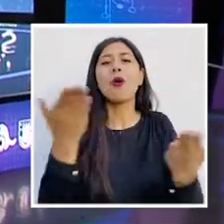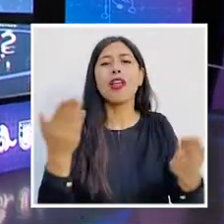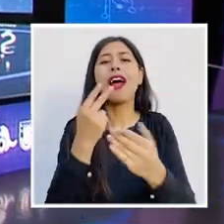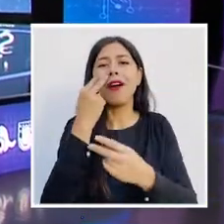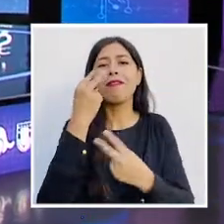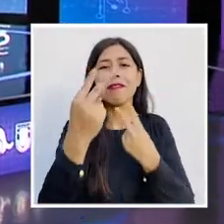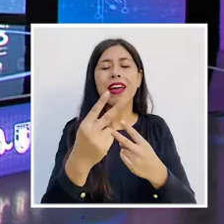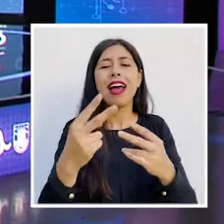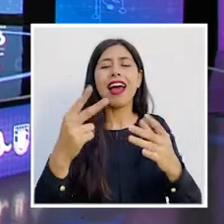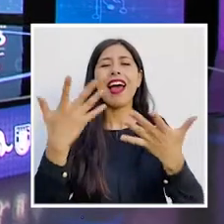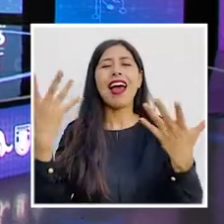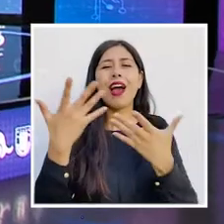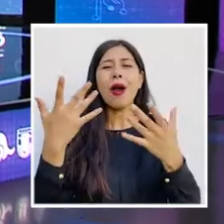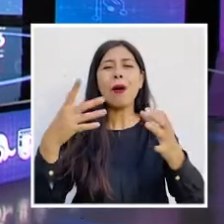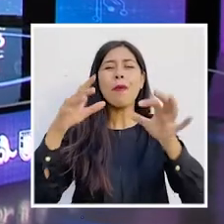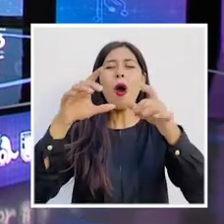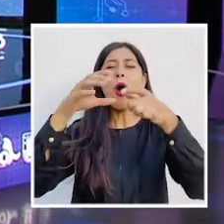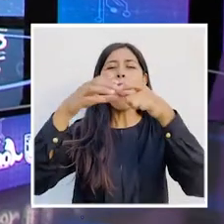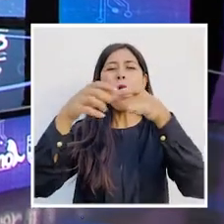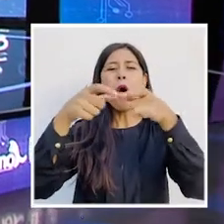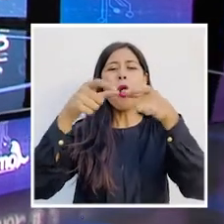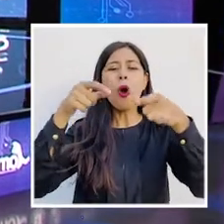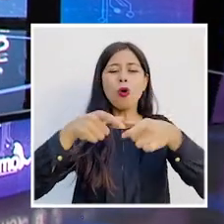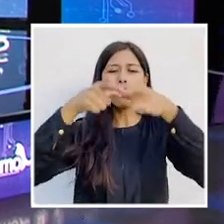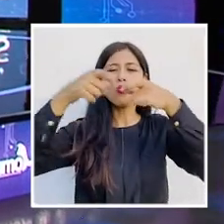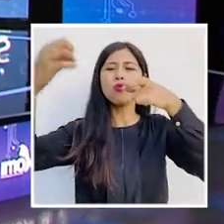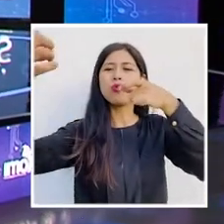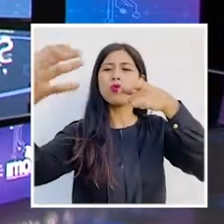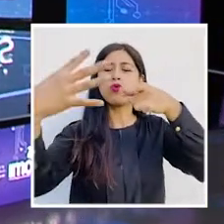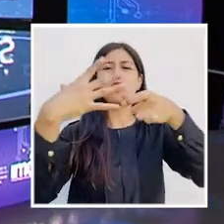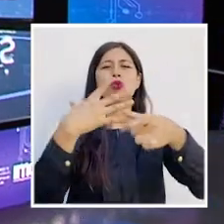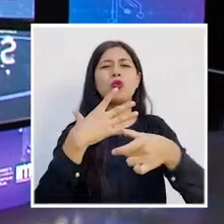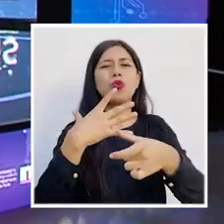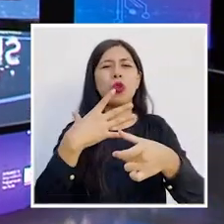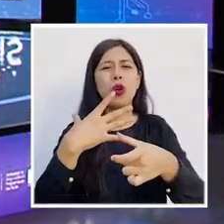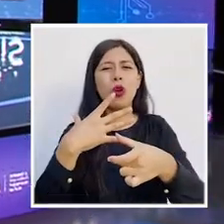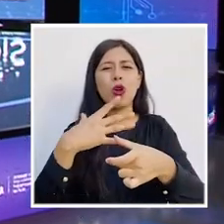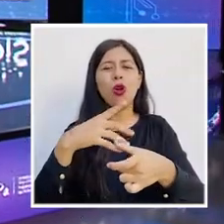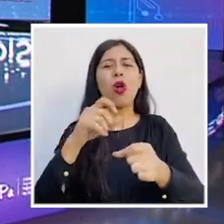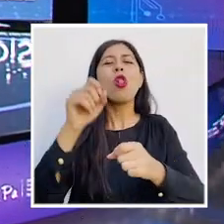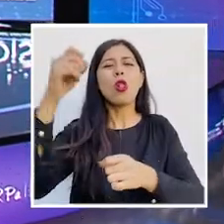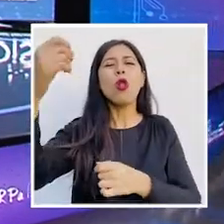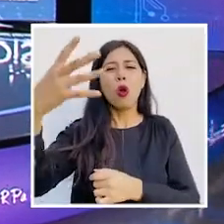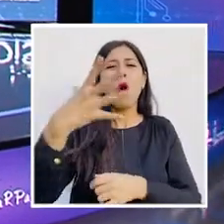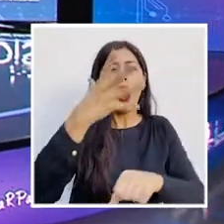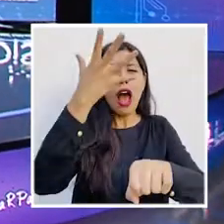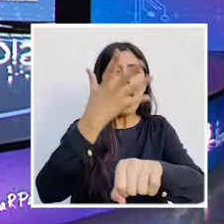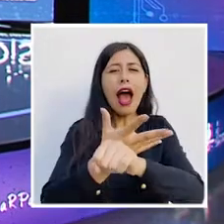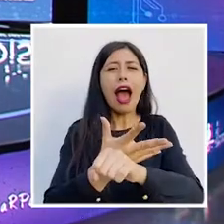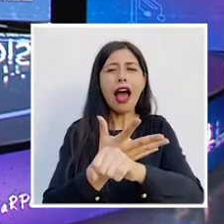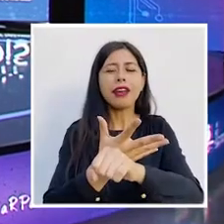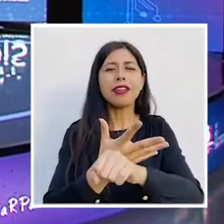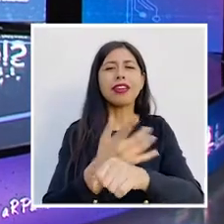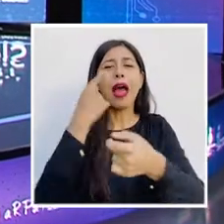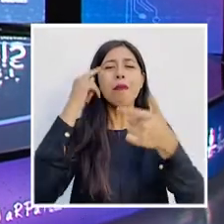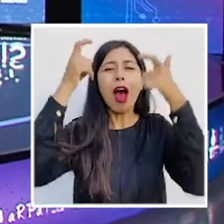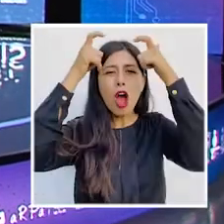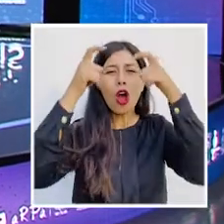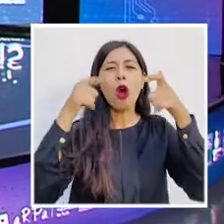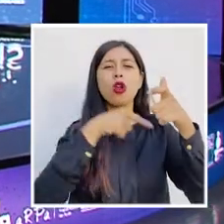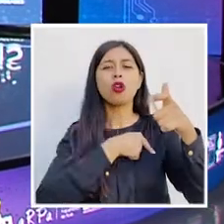ustedes pueden ver una corona solar, un halo de luz muy difuso, que siempre está presente,